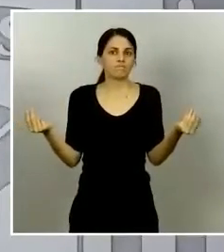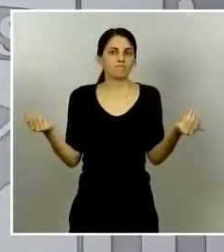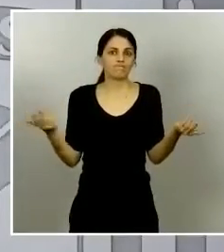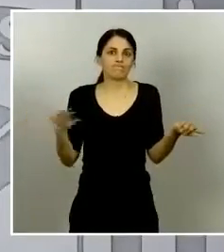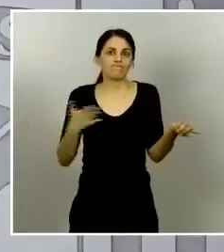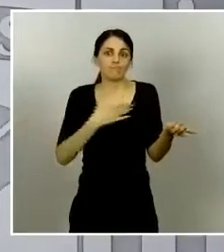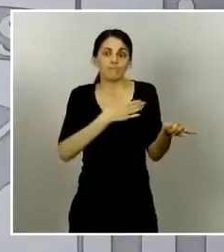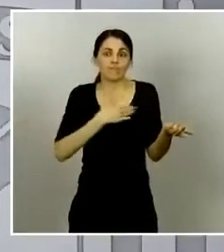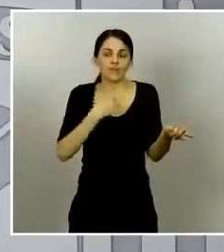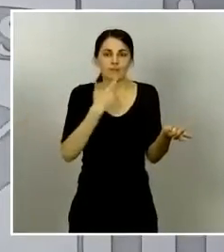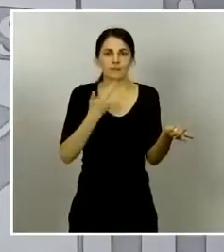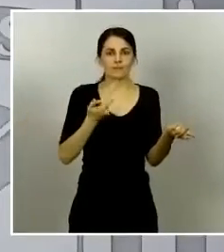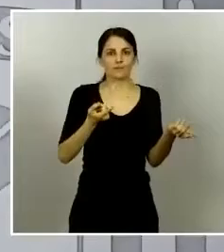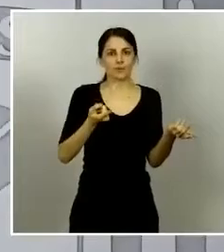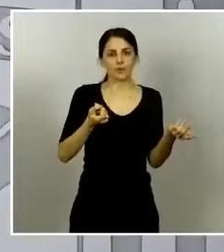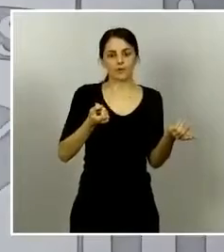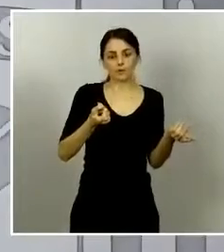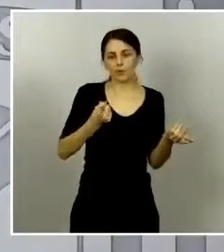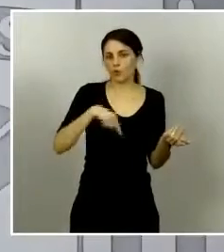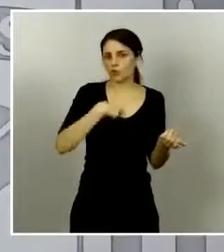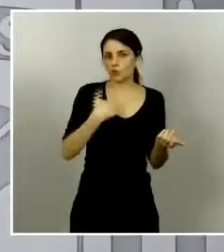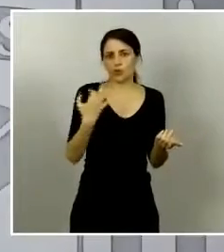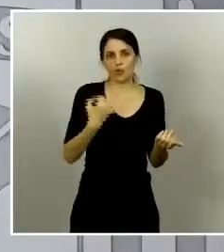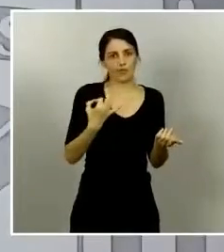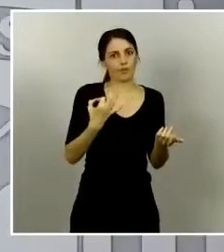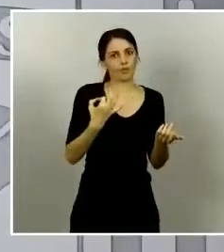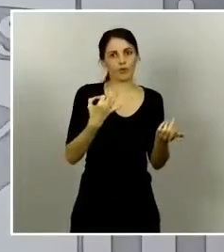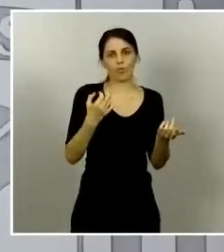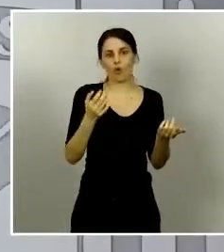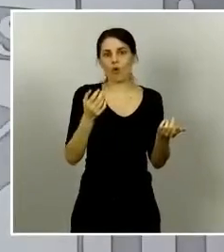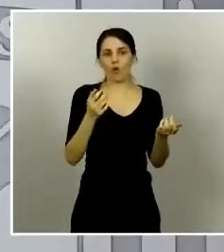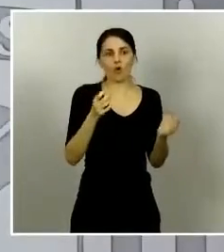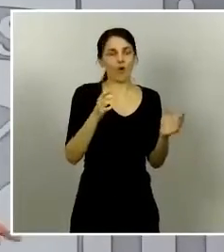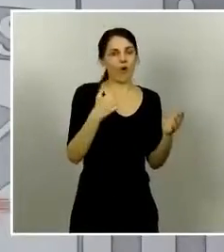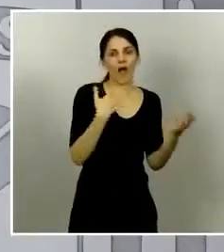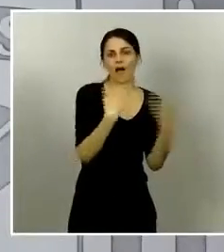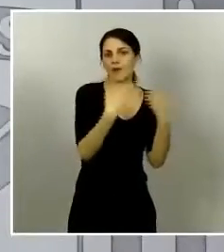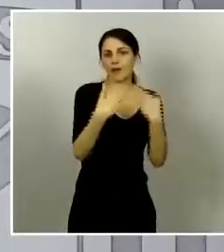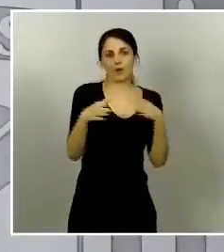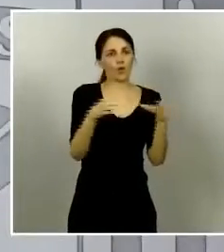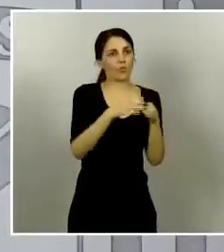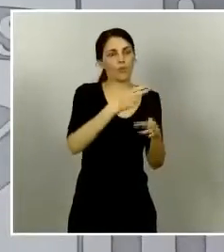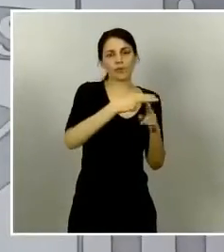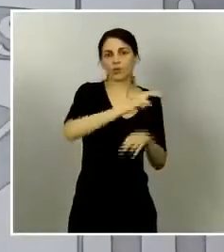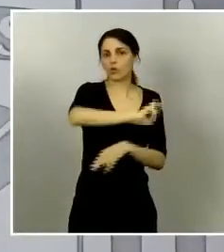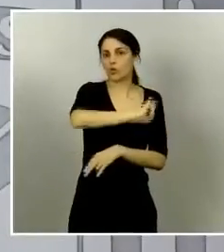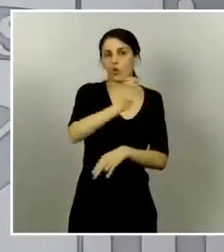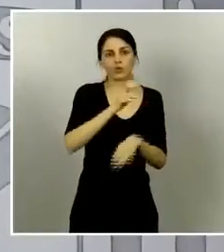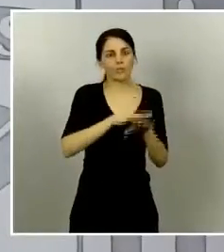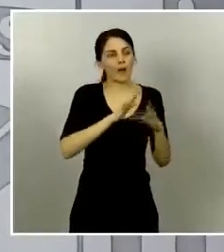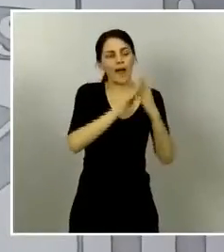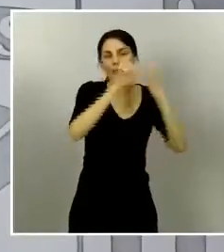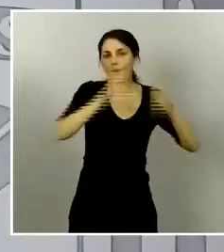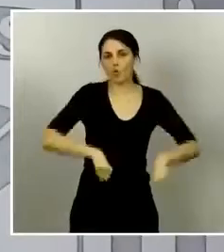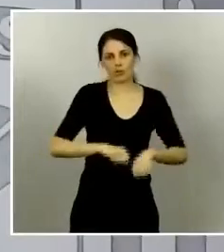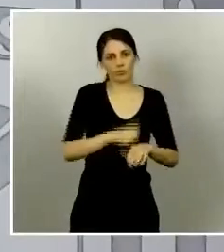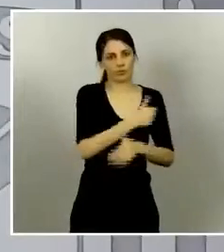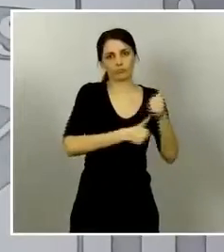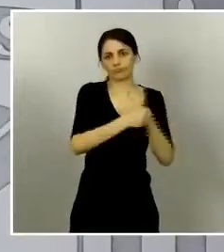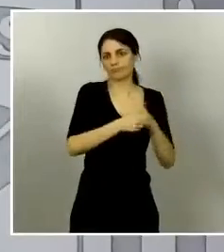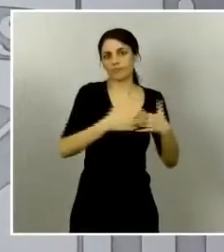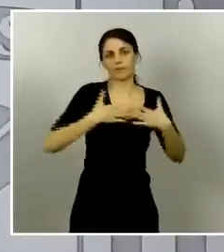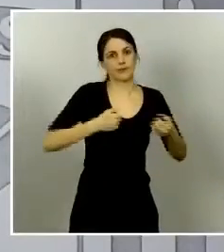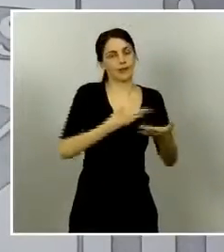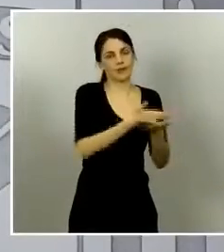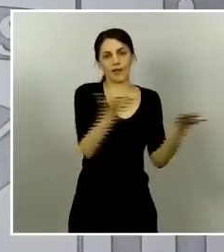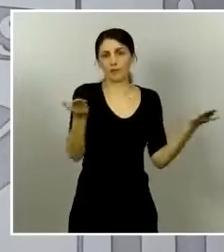no a este instrumento, significa que tenemos nosotros que estrechar nuestra capacidad de consenso para que otras formaciones